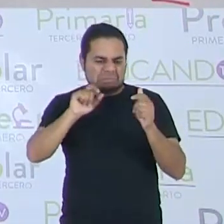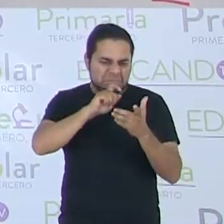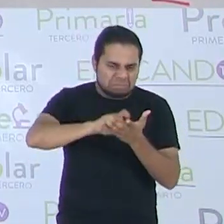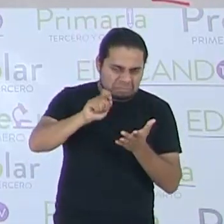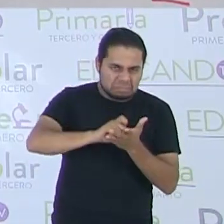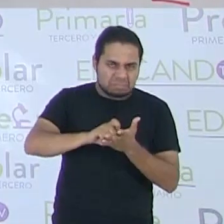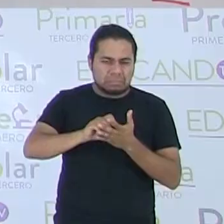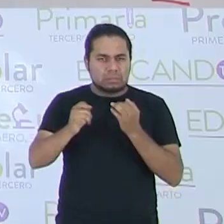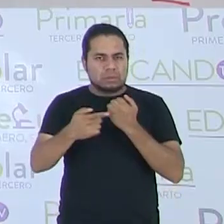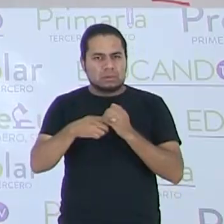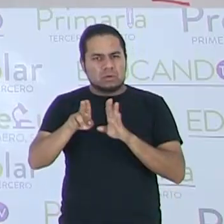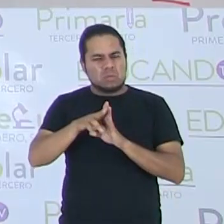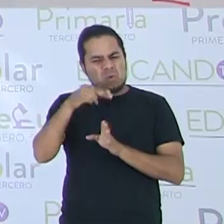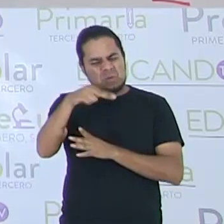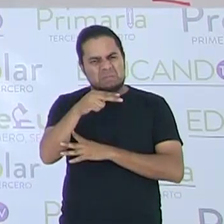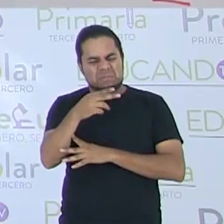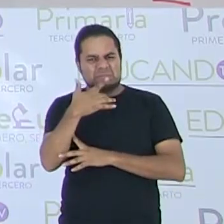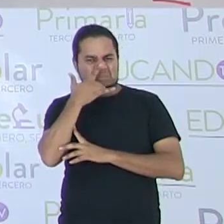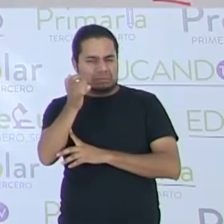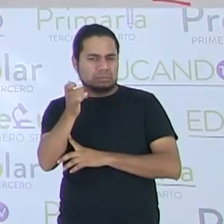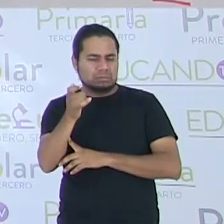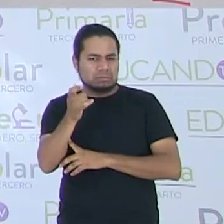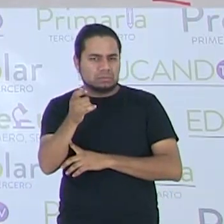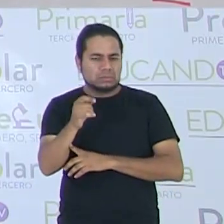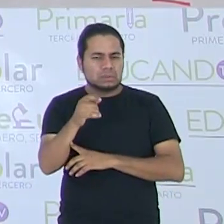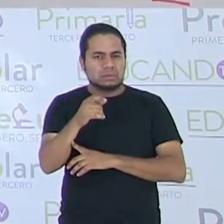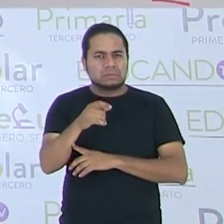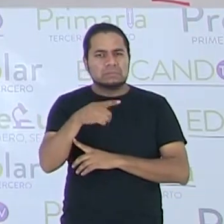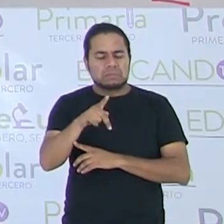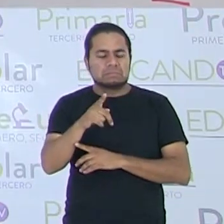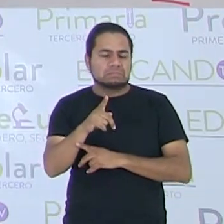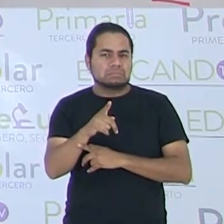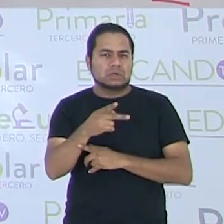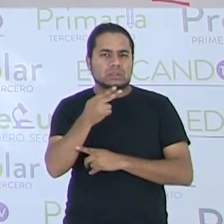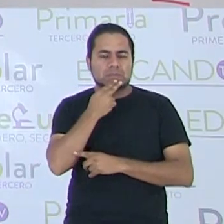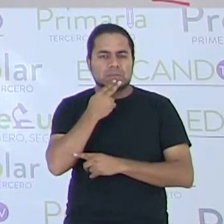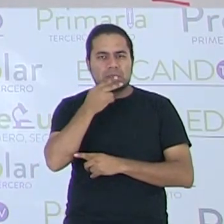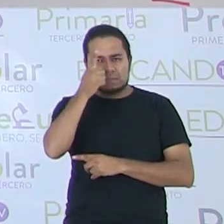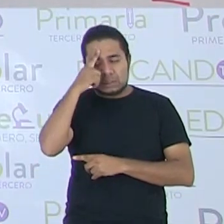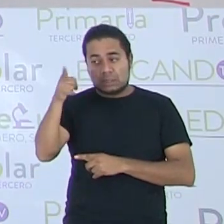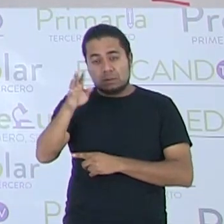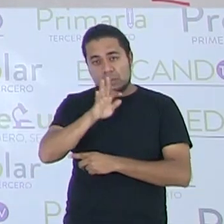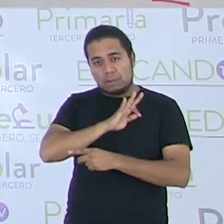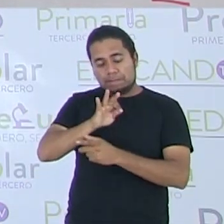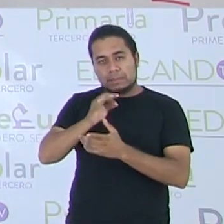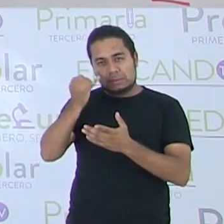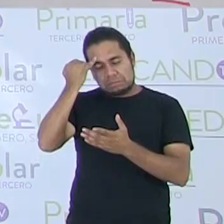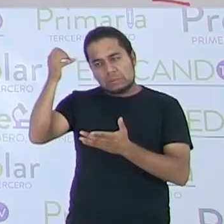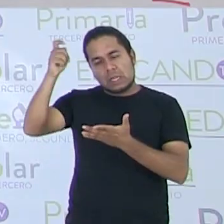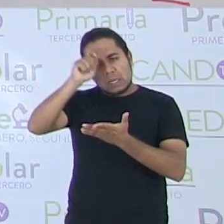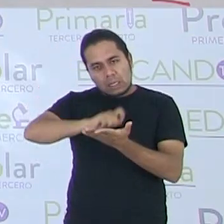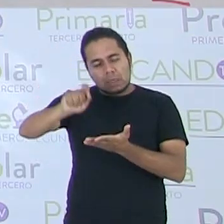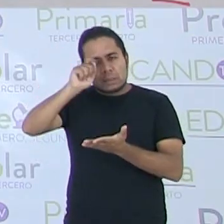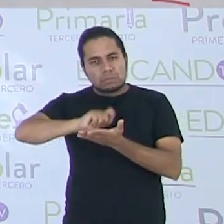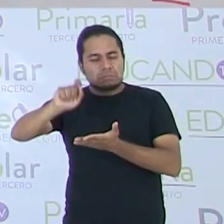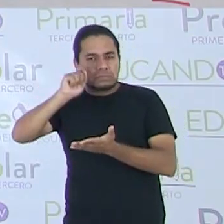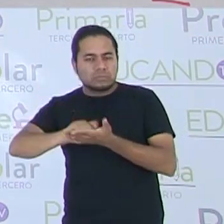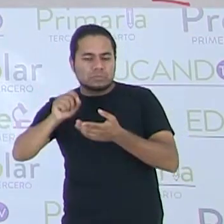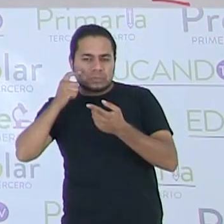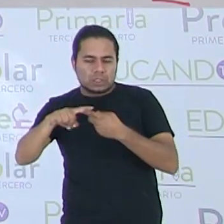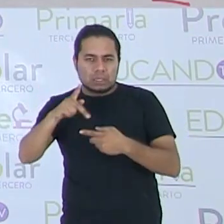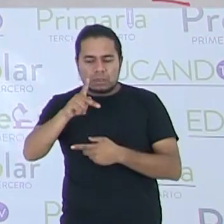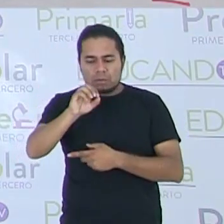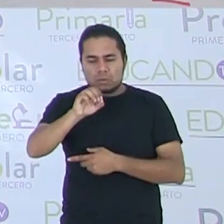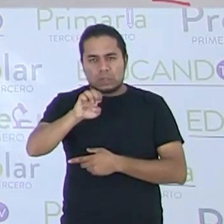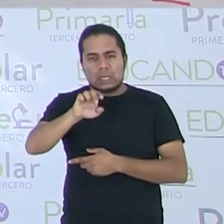Tienen nombres medios raros, pero son de mucha utilidad para que ellos puedan crear un